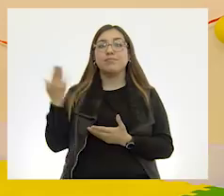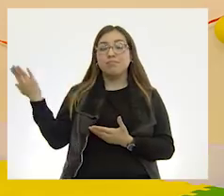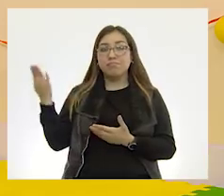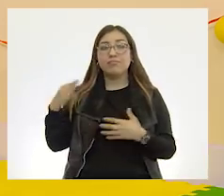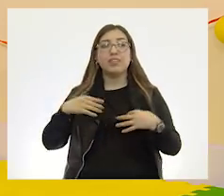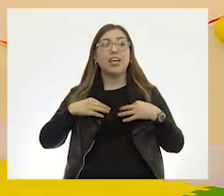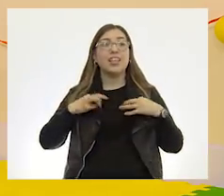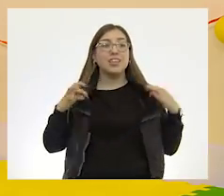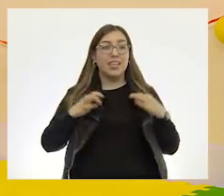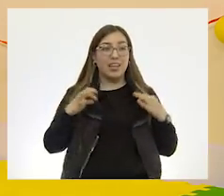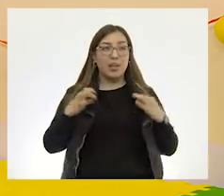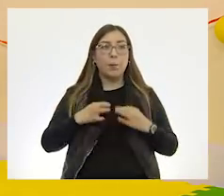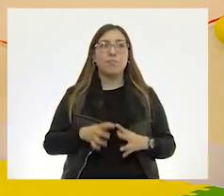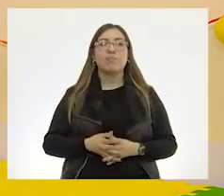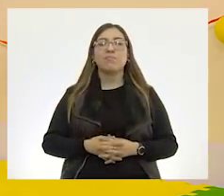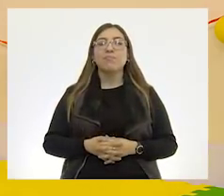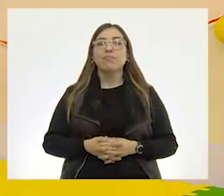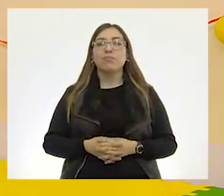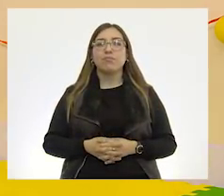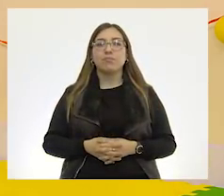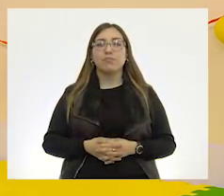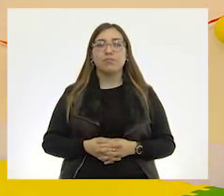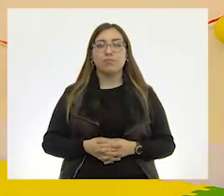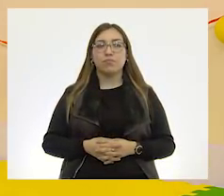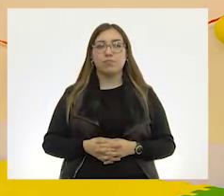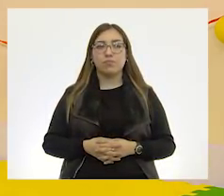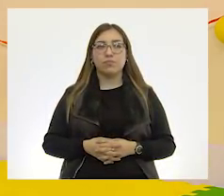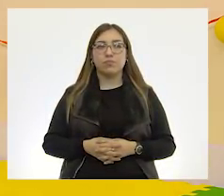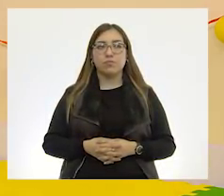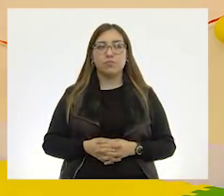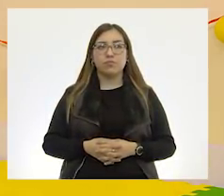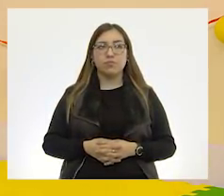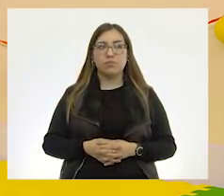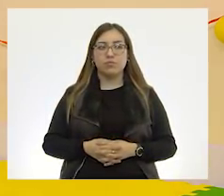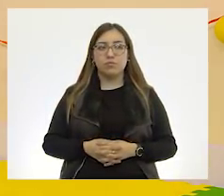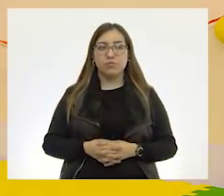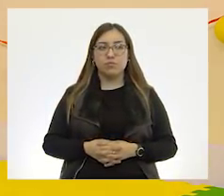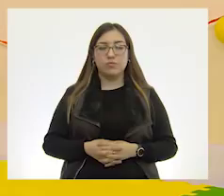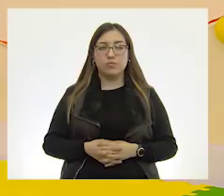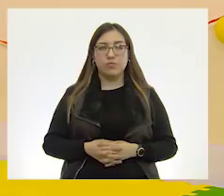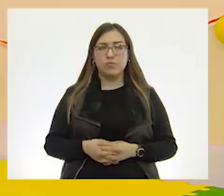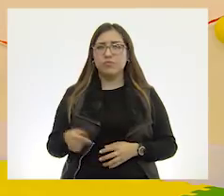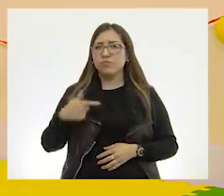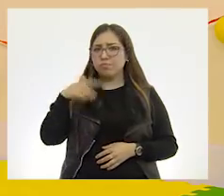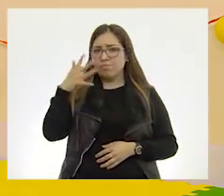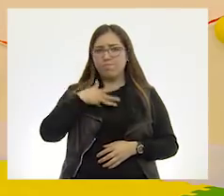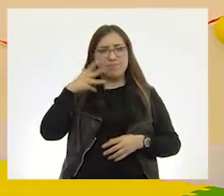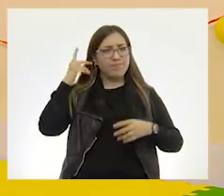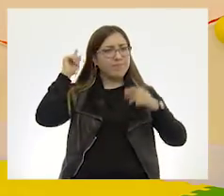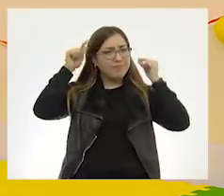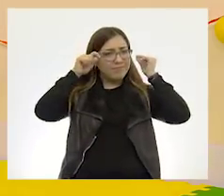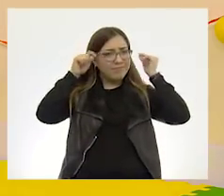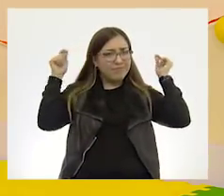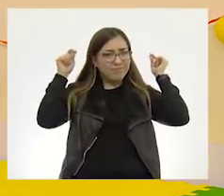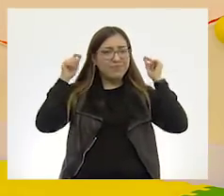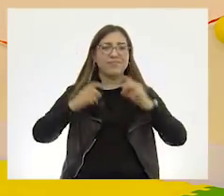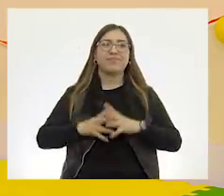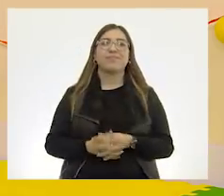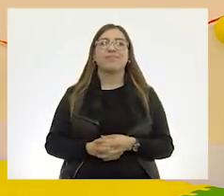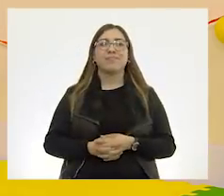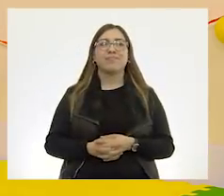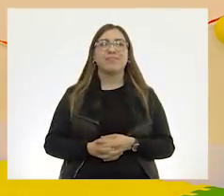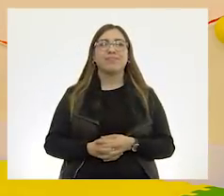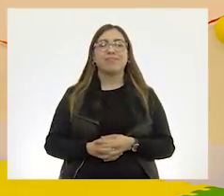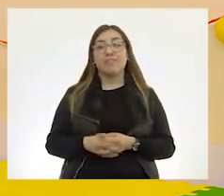tela. Ay, aquí se me cayó uno. Aquí hay otros. Unos listones,